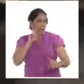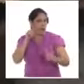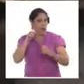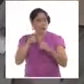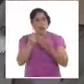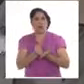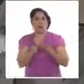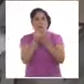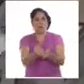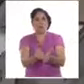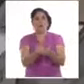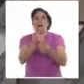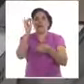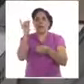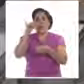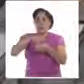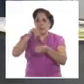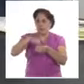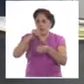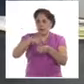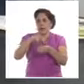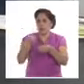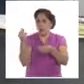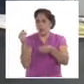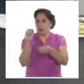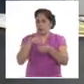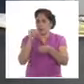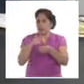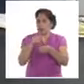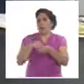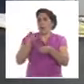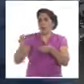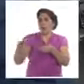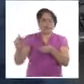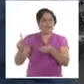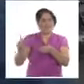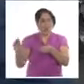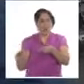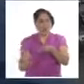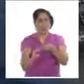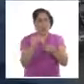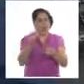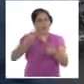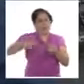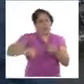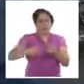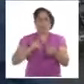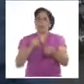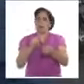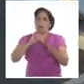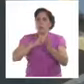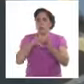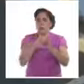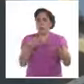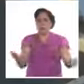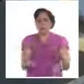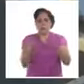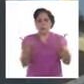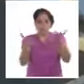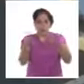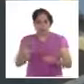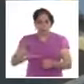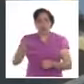al aumento de los ingresos y accionar en el tratamiento de los desechos sólidos, lo cual se relaciona con las proyecciones de desarrollo sostenible y